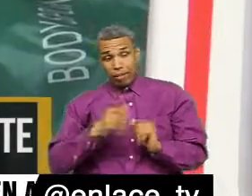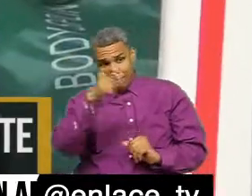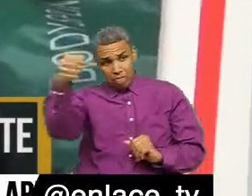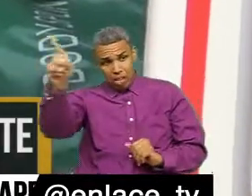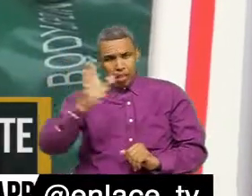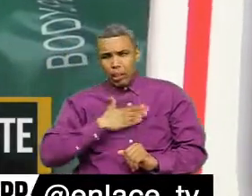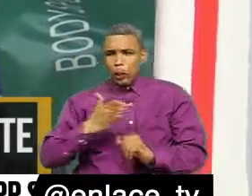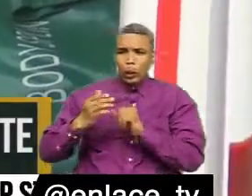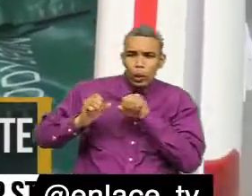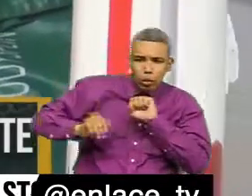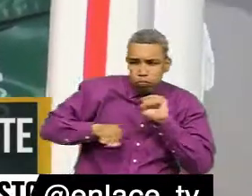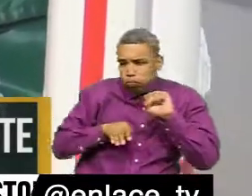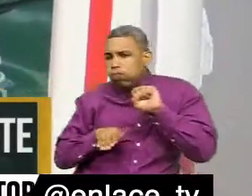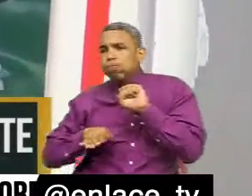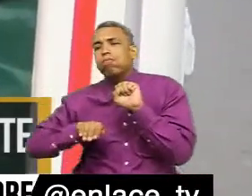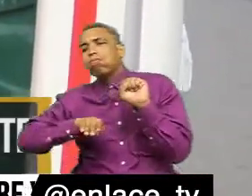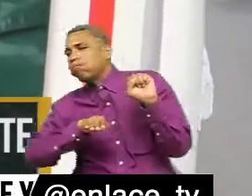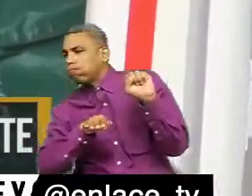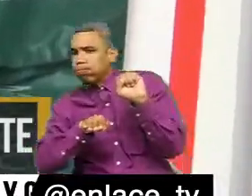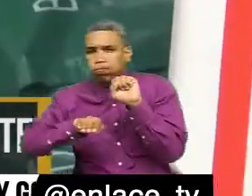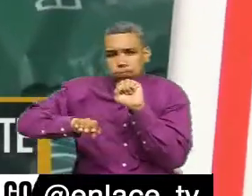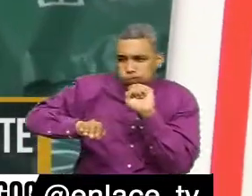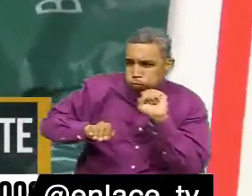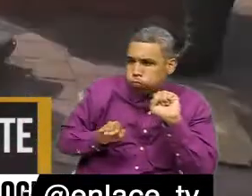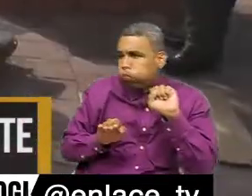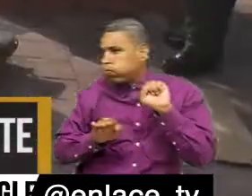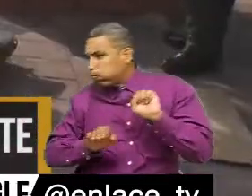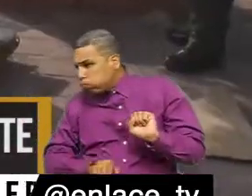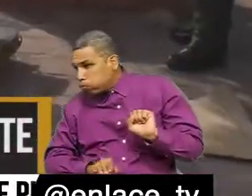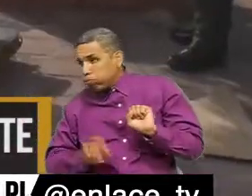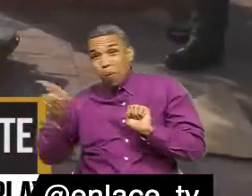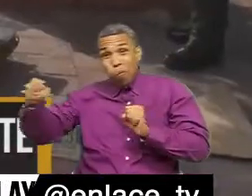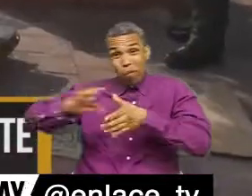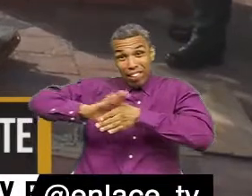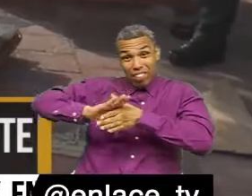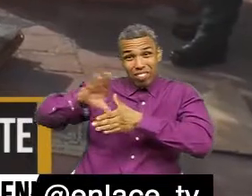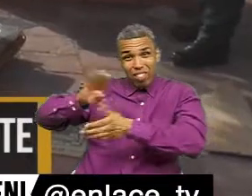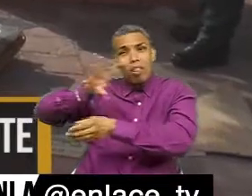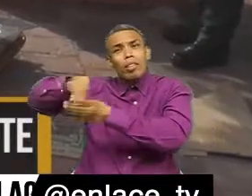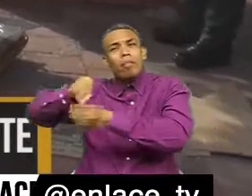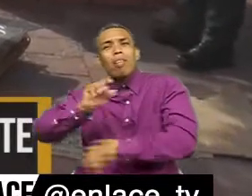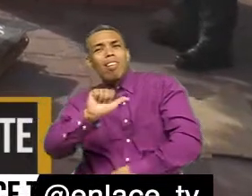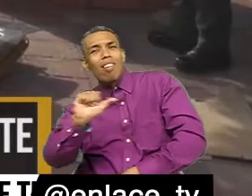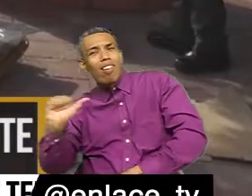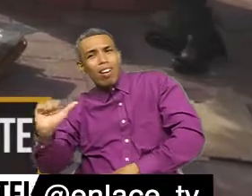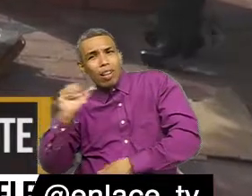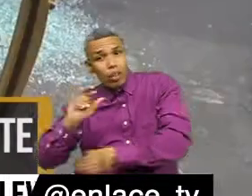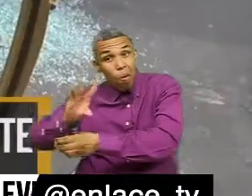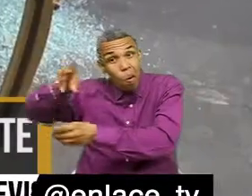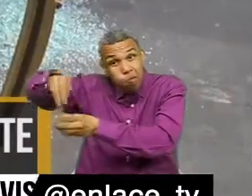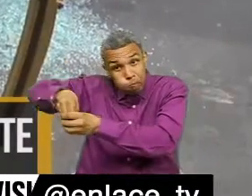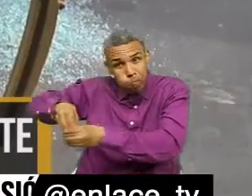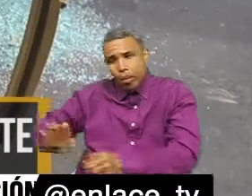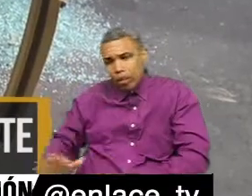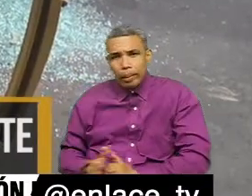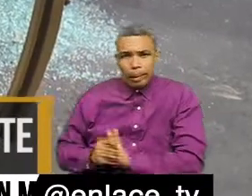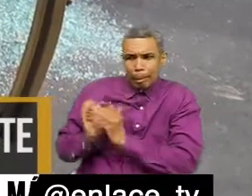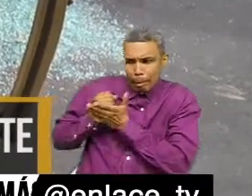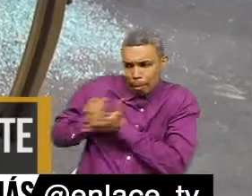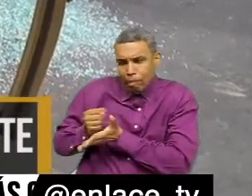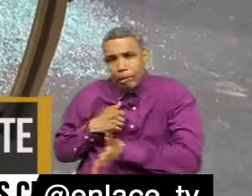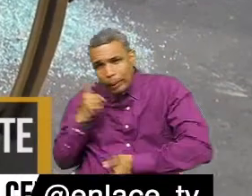Al llegar al sitio nos piden el apoyo indicándonos que hay dos personas atrapadas en el incidente. despachamos nuestro vehículo de rescate y una segunda